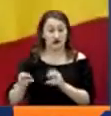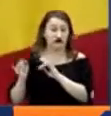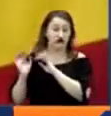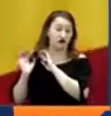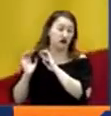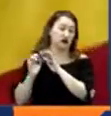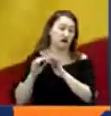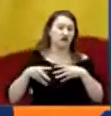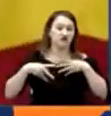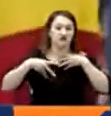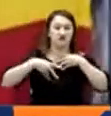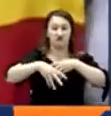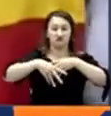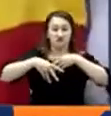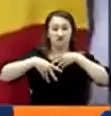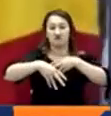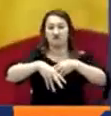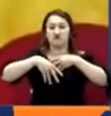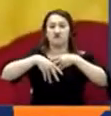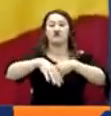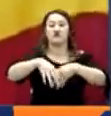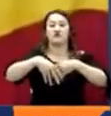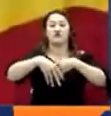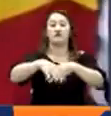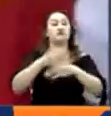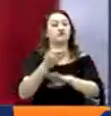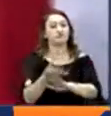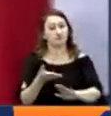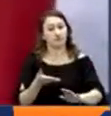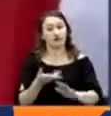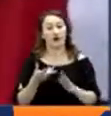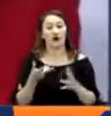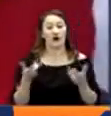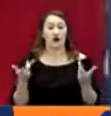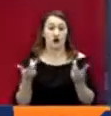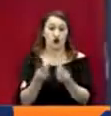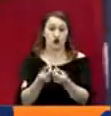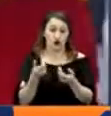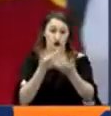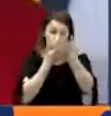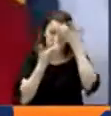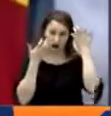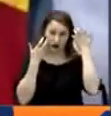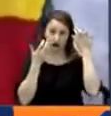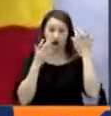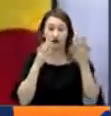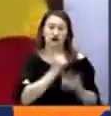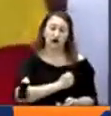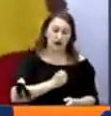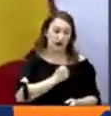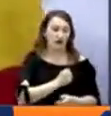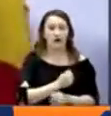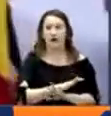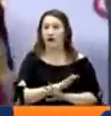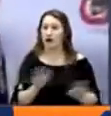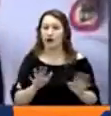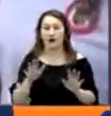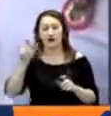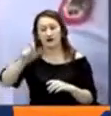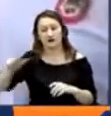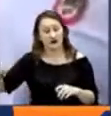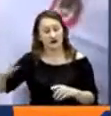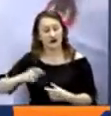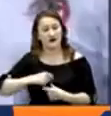las calles a lo largo y ancho de Saravena, pidiéndoles a los grupos armados, a los grupos ilegales, que no involucren a la población